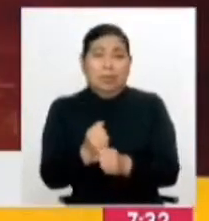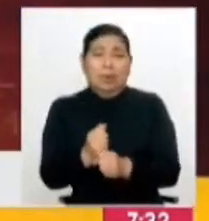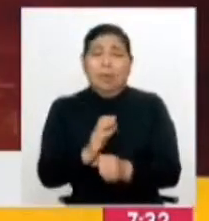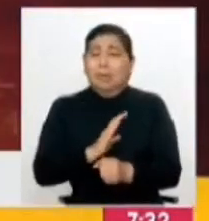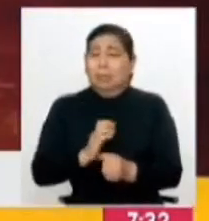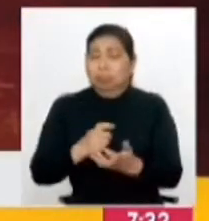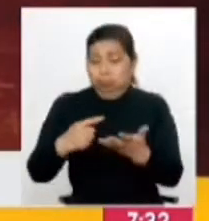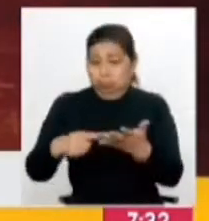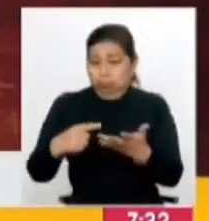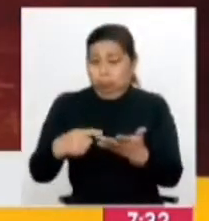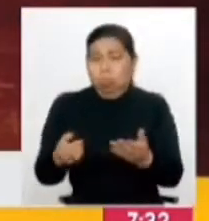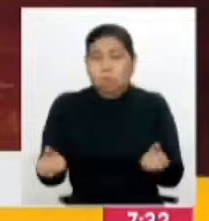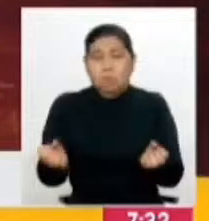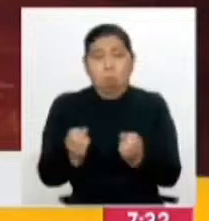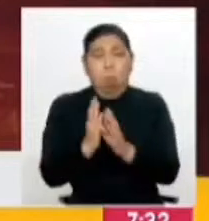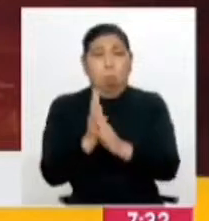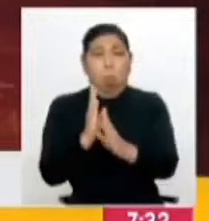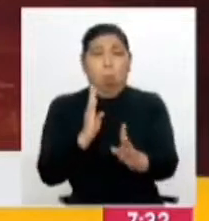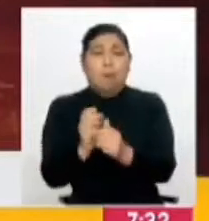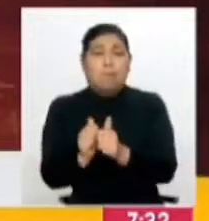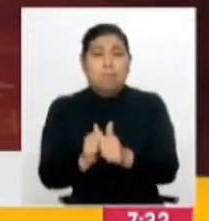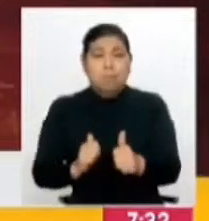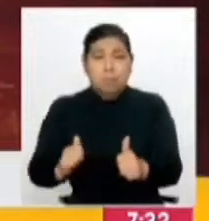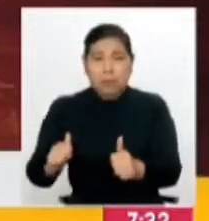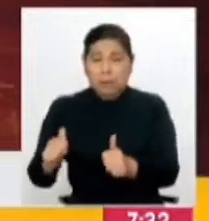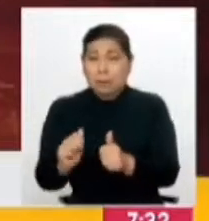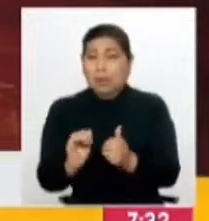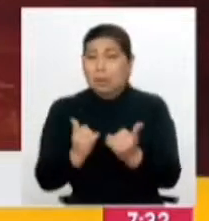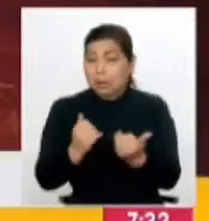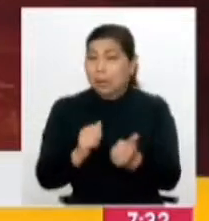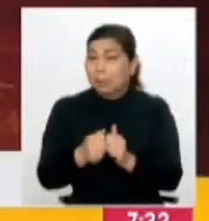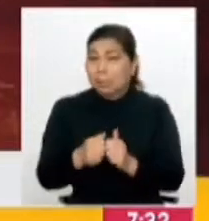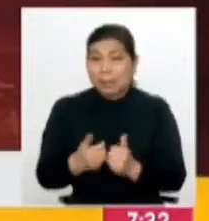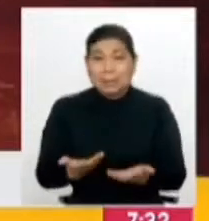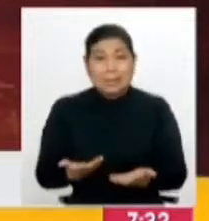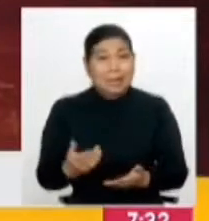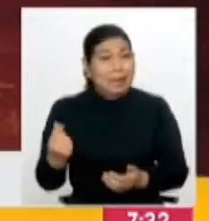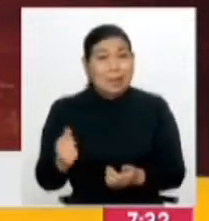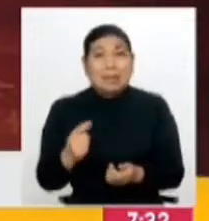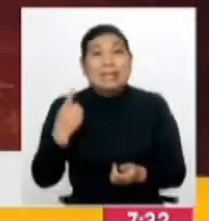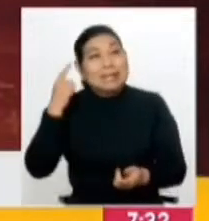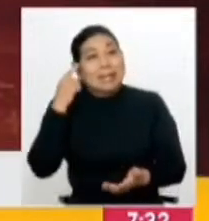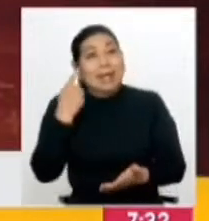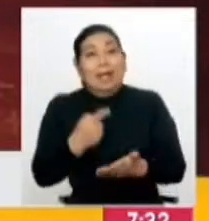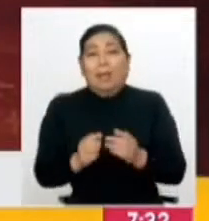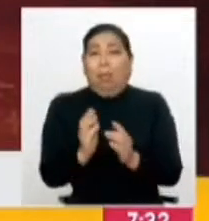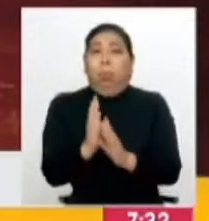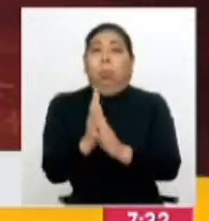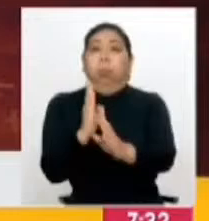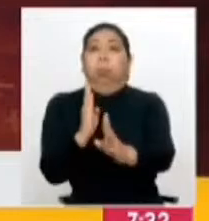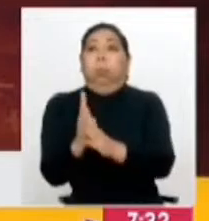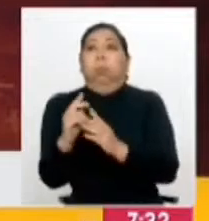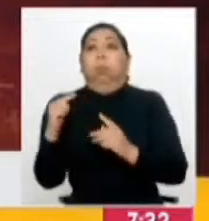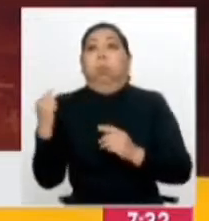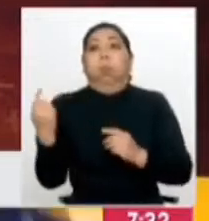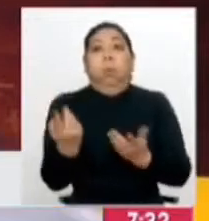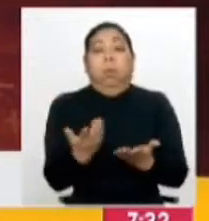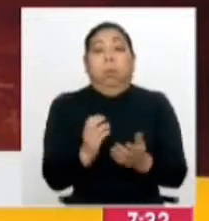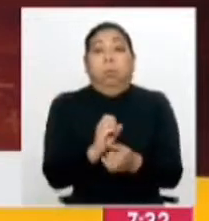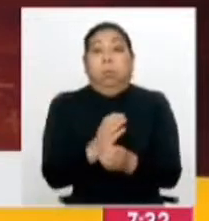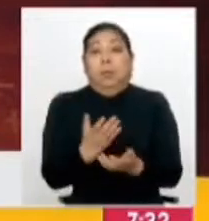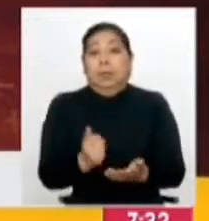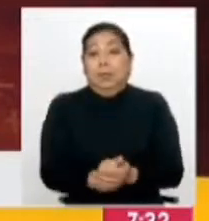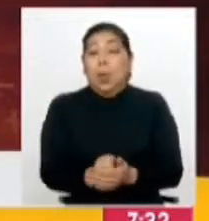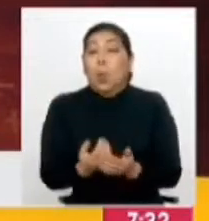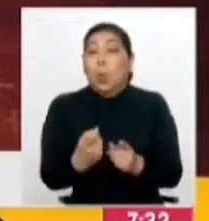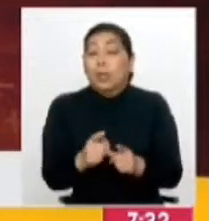en el Estado, en fin, colapsa siempre. Esto tuvo que cambiar, remediarse rápidamente, porque si no, ¿qué iba a pasar en plena pandemia? Al